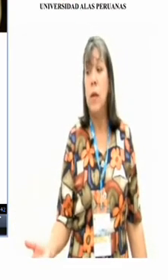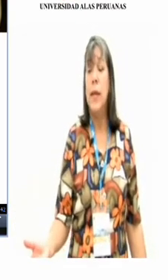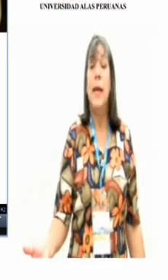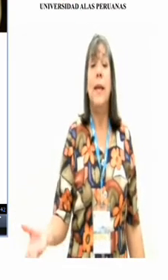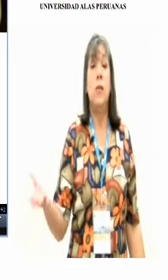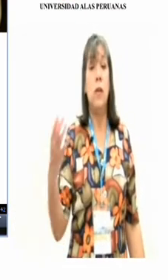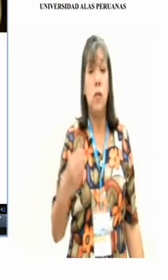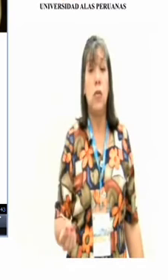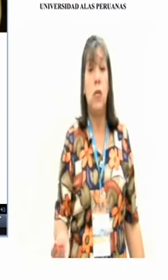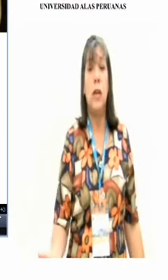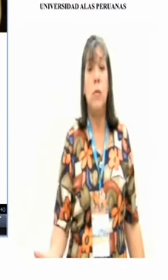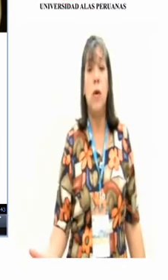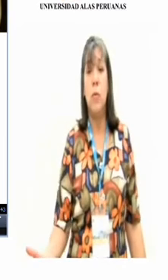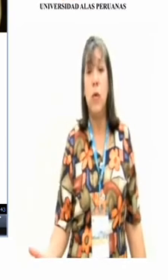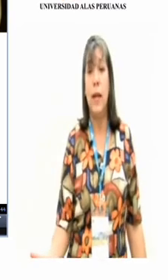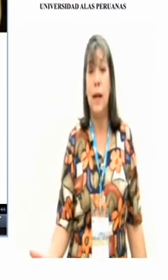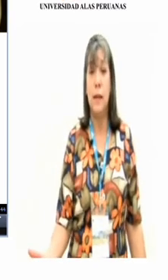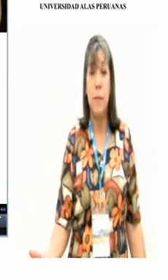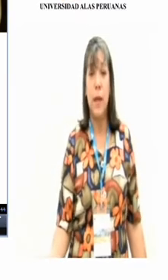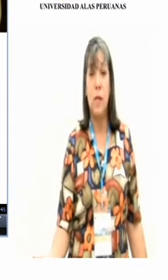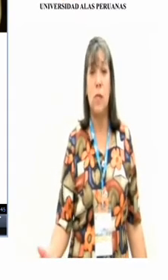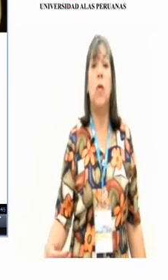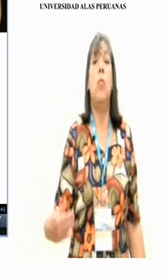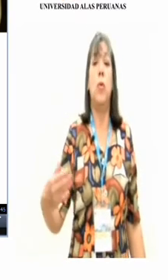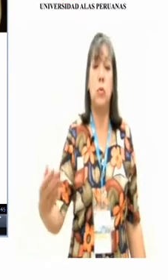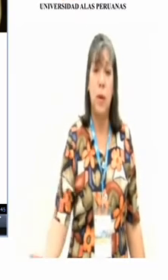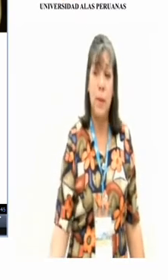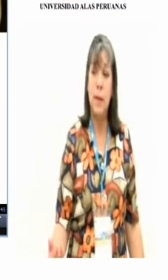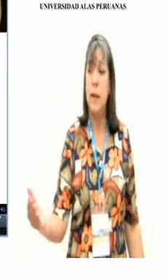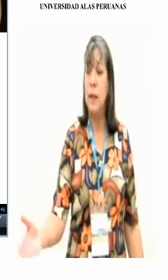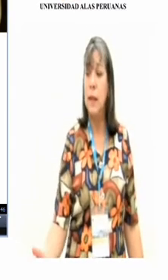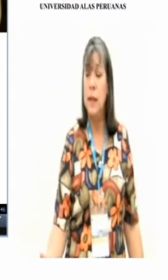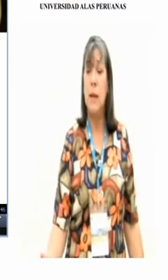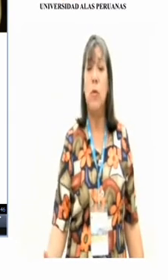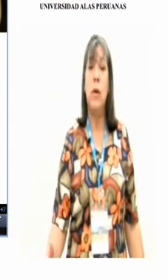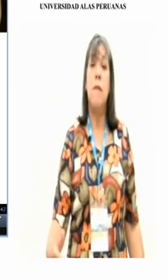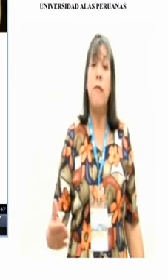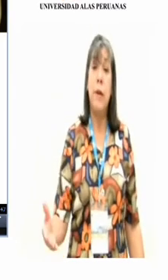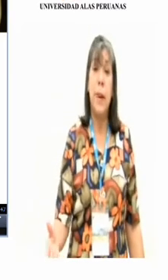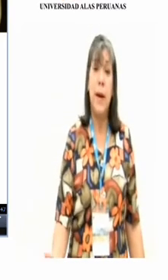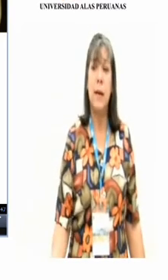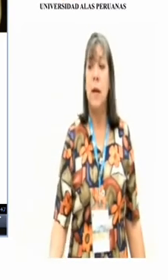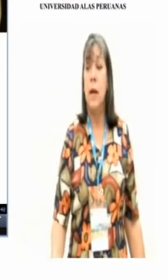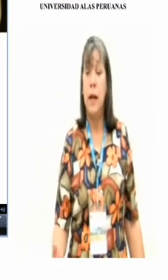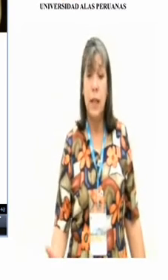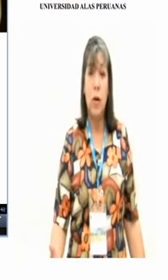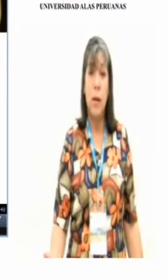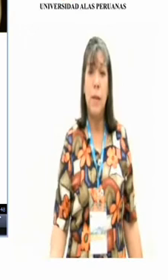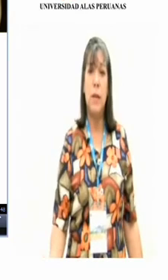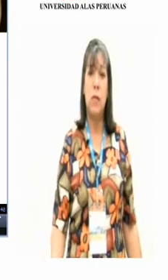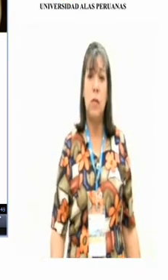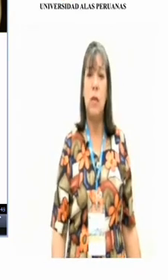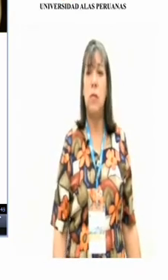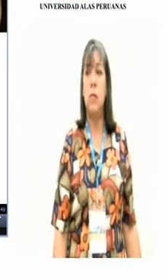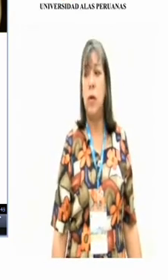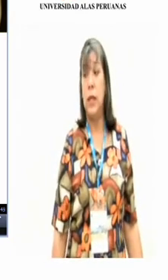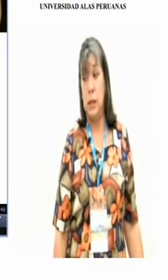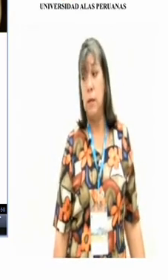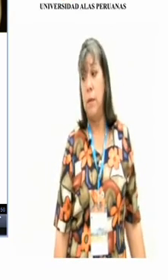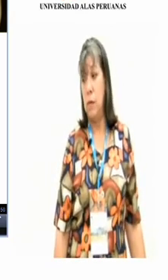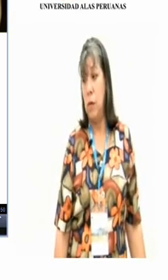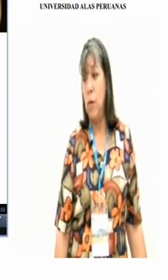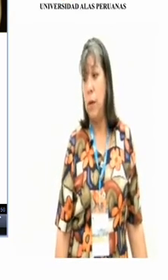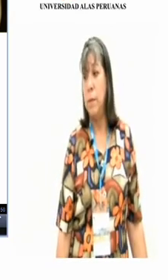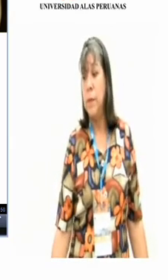común acuerdo, entonces nosotros tenemos que modelar también eso. Oportunamente le damos feedback, retroalimentación de